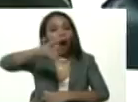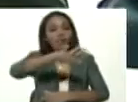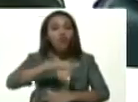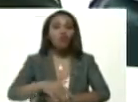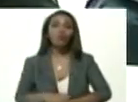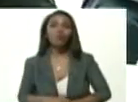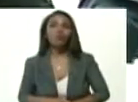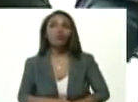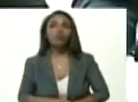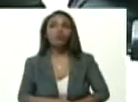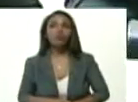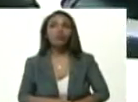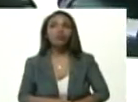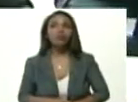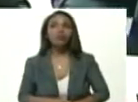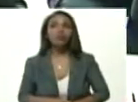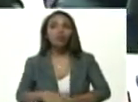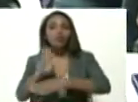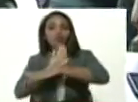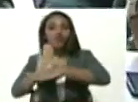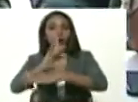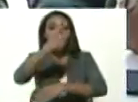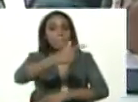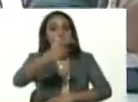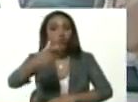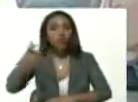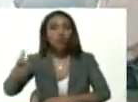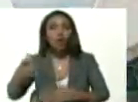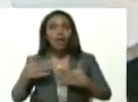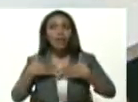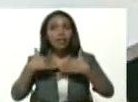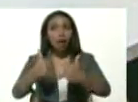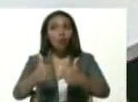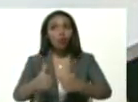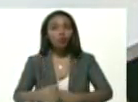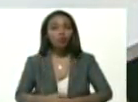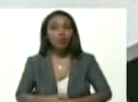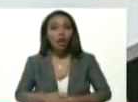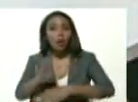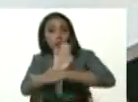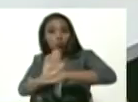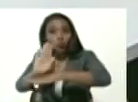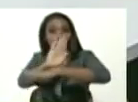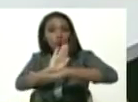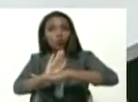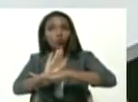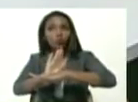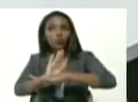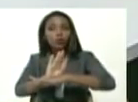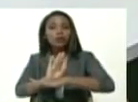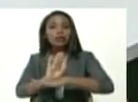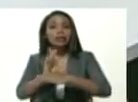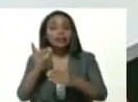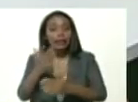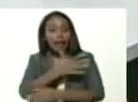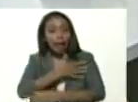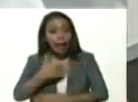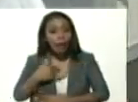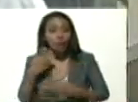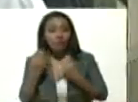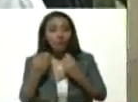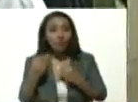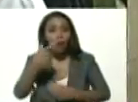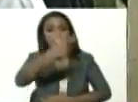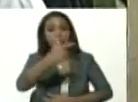protegen, proteger al personal de salud, proteger, cuidar y querer al